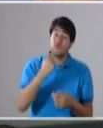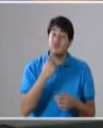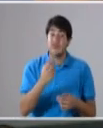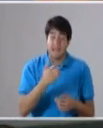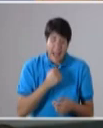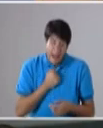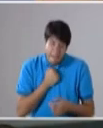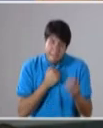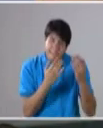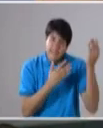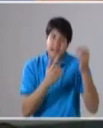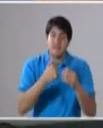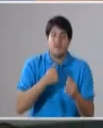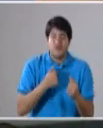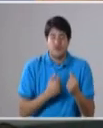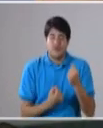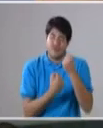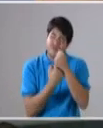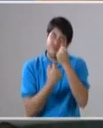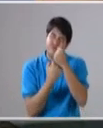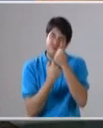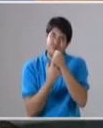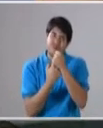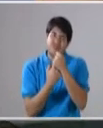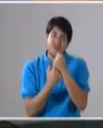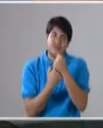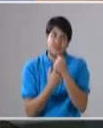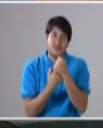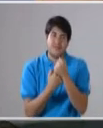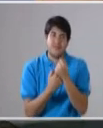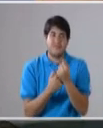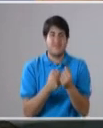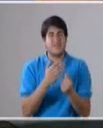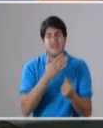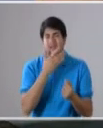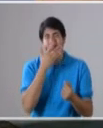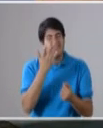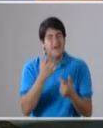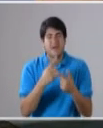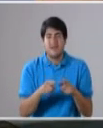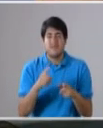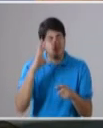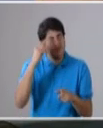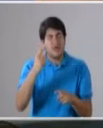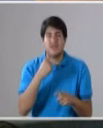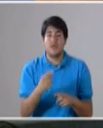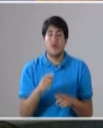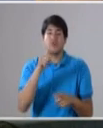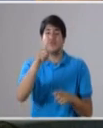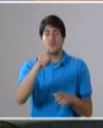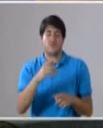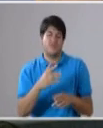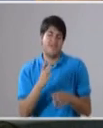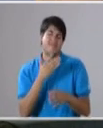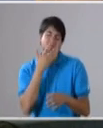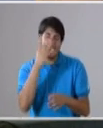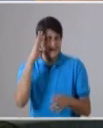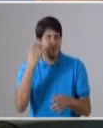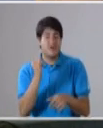Y alguien dirá, ah, hermano, serio, pero eso es muy fácil porque mire que usted tiene una iglesia. Sí, pero cuando yo empecé, la iglesia no estaba así.